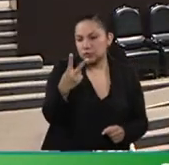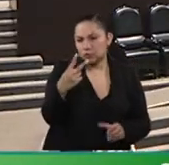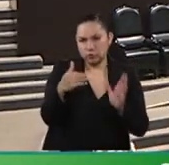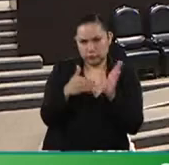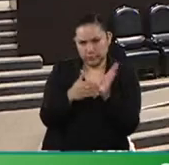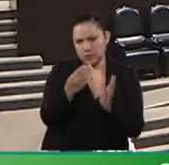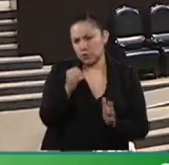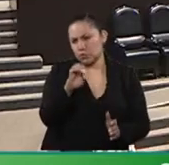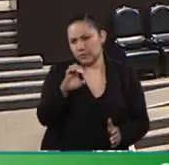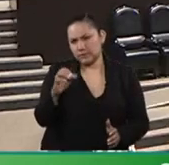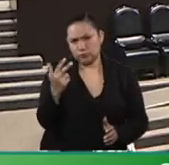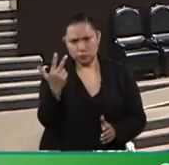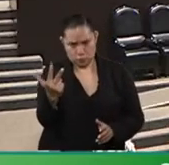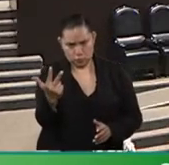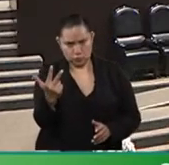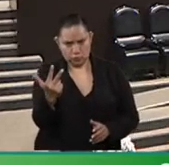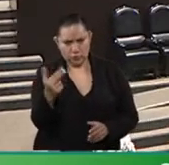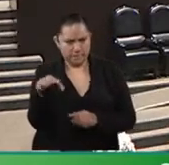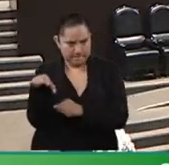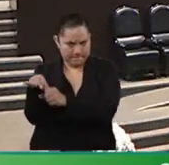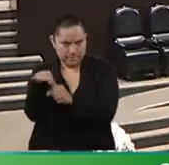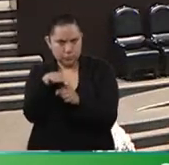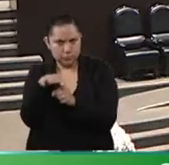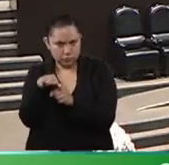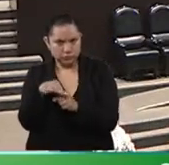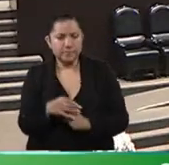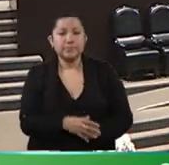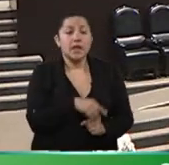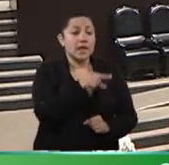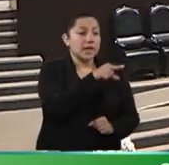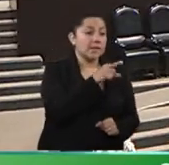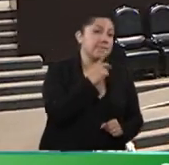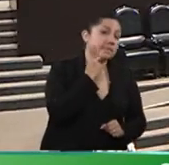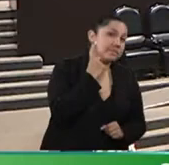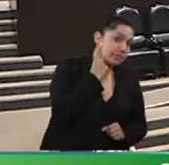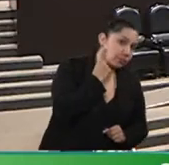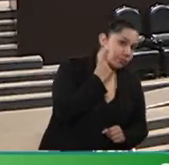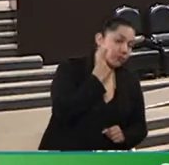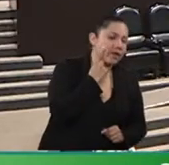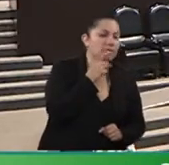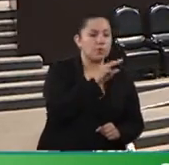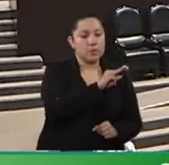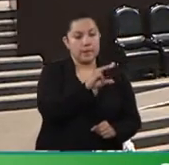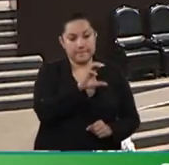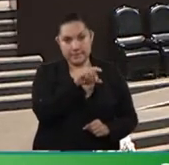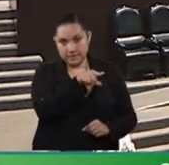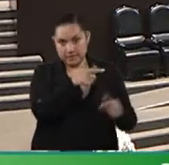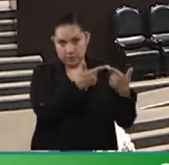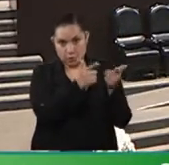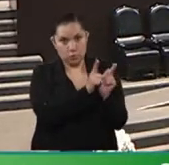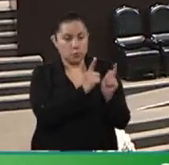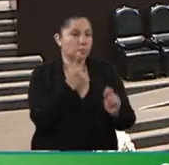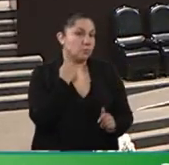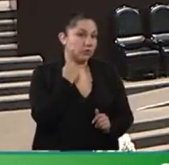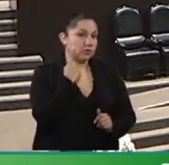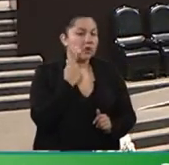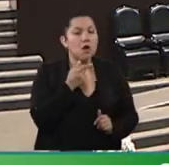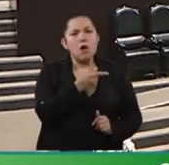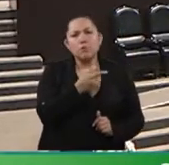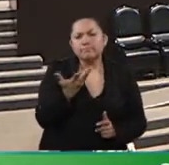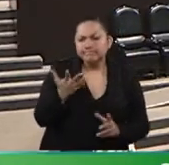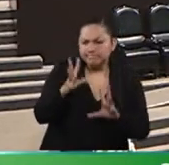102908 votos un diputado de movimiento ciudadano tuvo un costo de